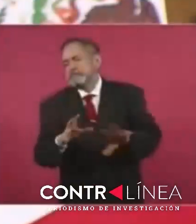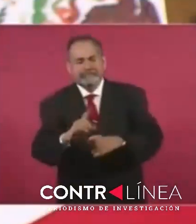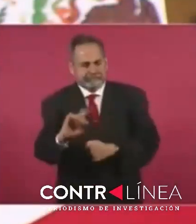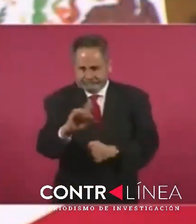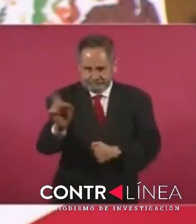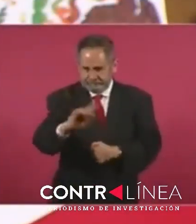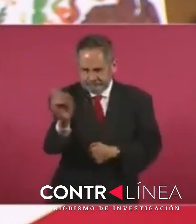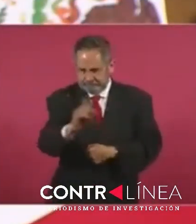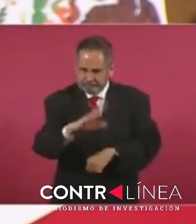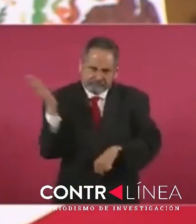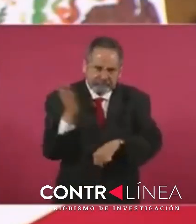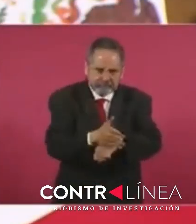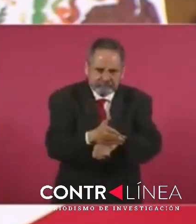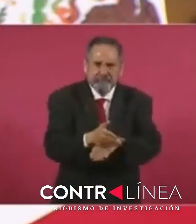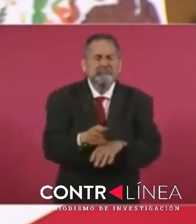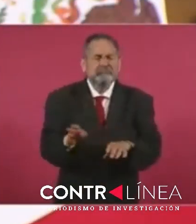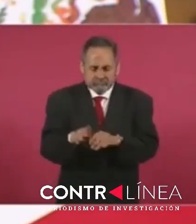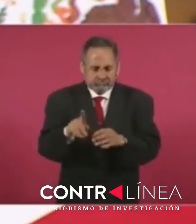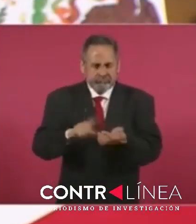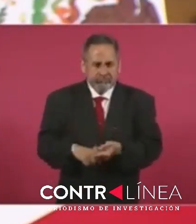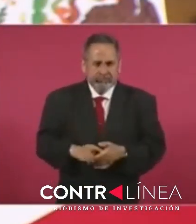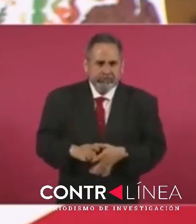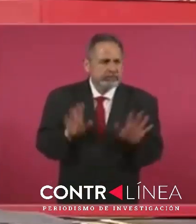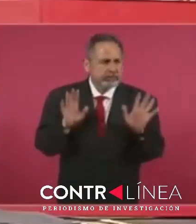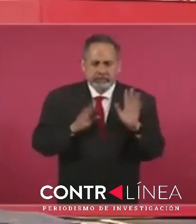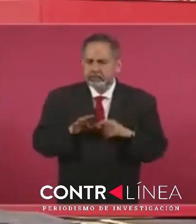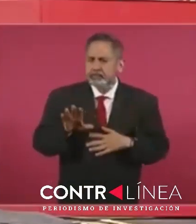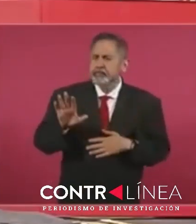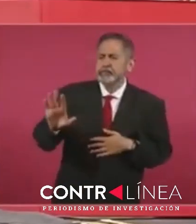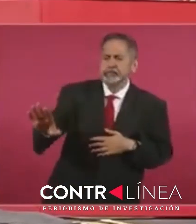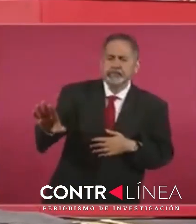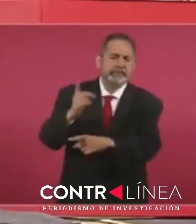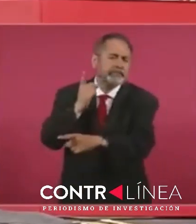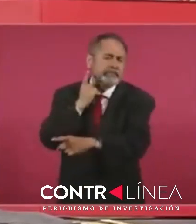aún siendo respetuosos de la autonomía de poderes